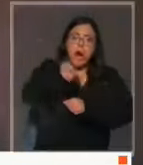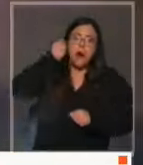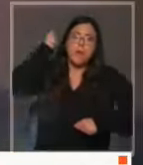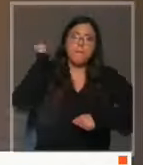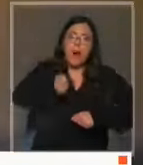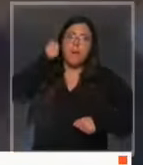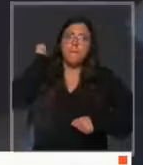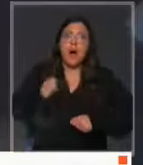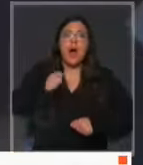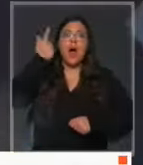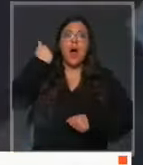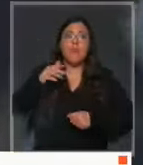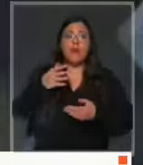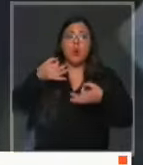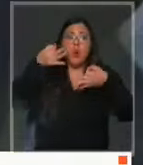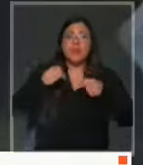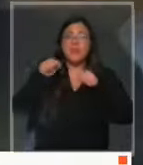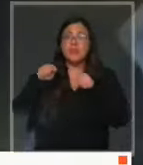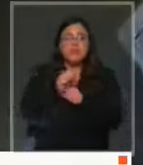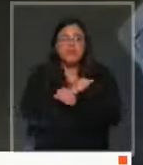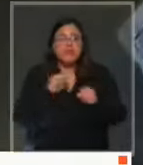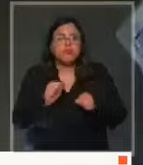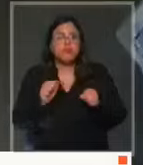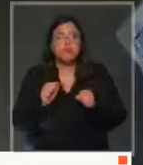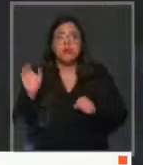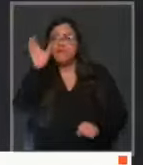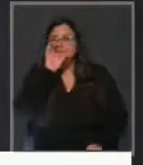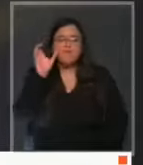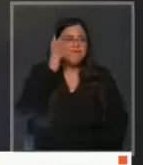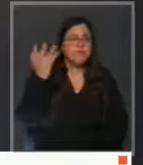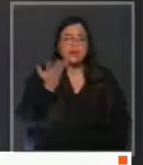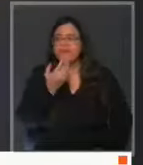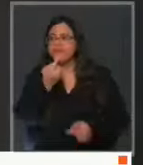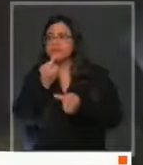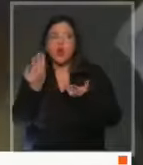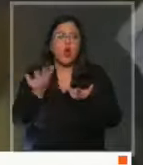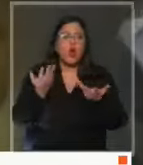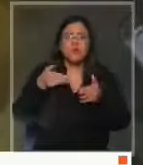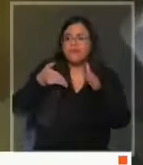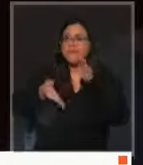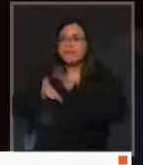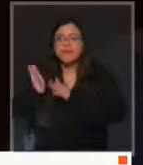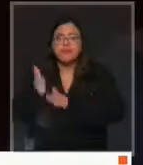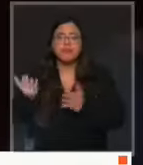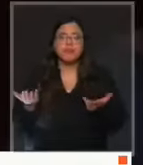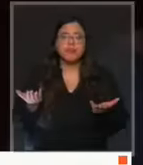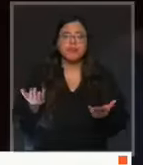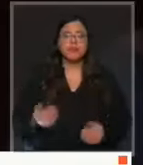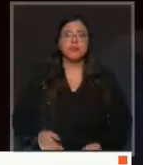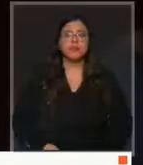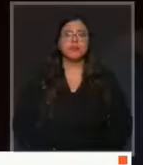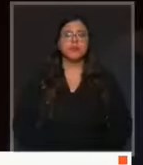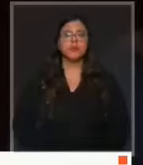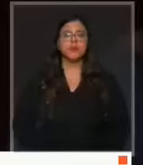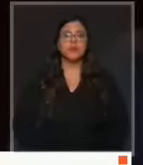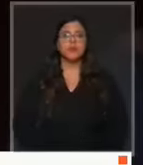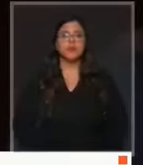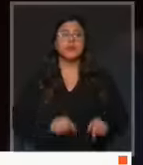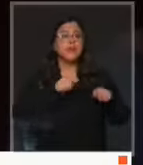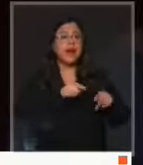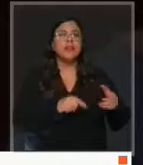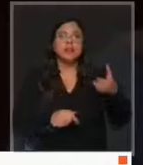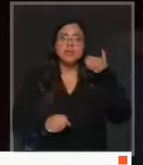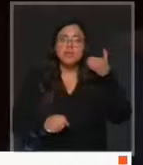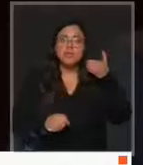puerta, pero en vista de que la acción no rendía frutos, buscaron sin éxito otra vía de escape. Y ahí es cuando proceden a llamar a